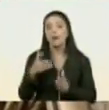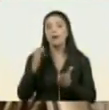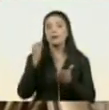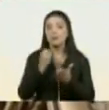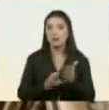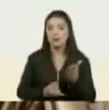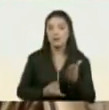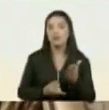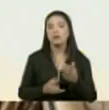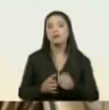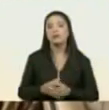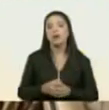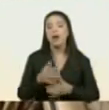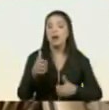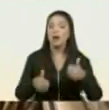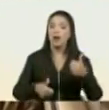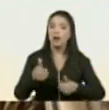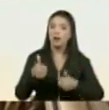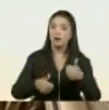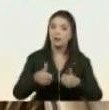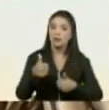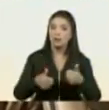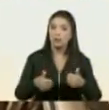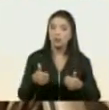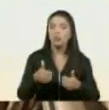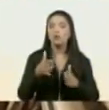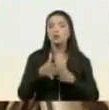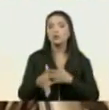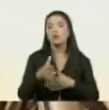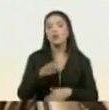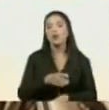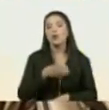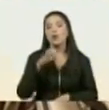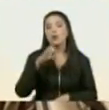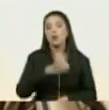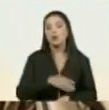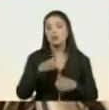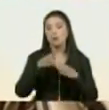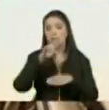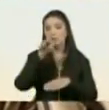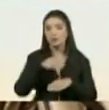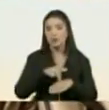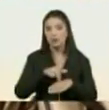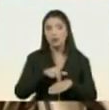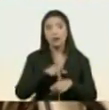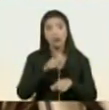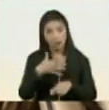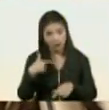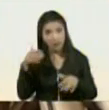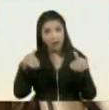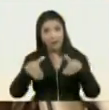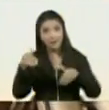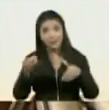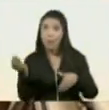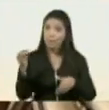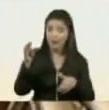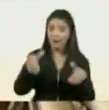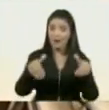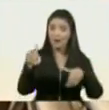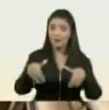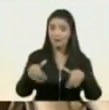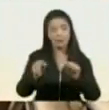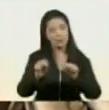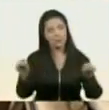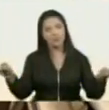las correspondientes candidaturas ante el Consejo Nacional Electoral. ¿Querían elecciones? ¿Más elecciones?